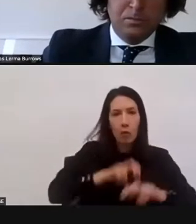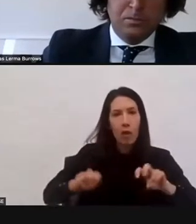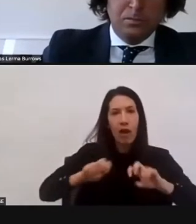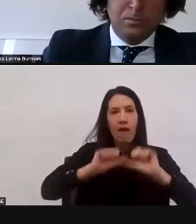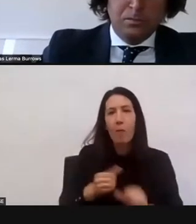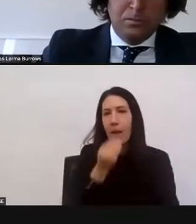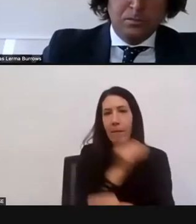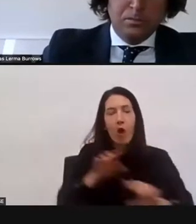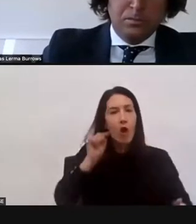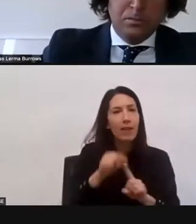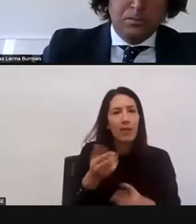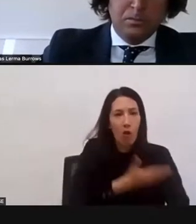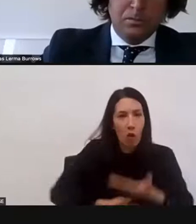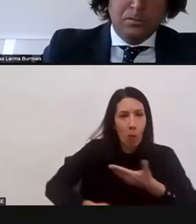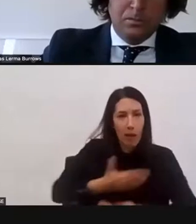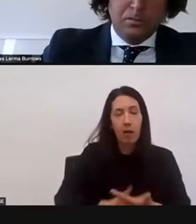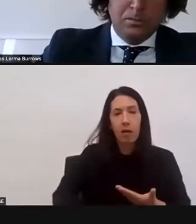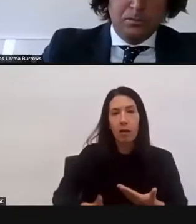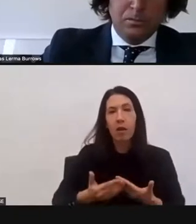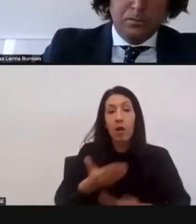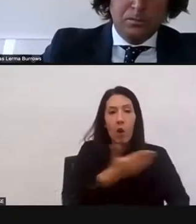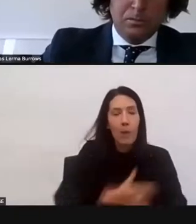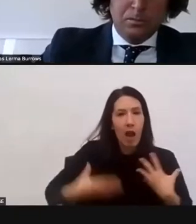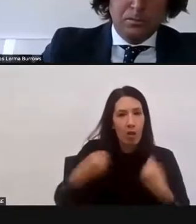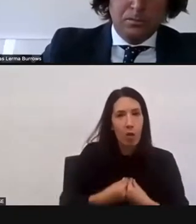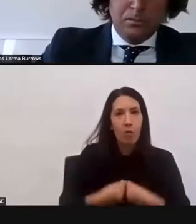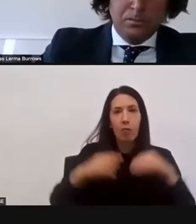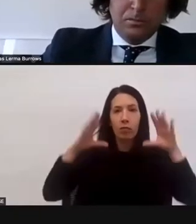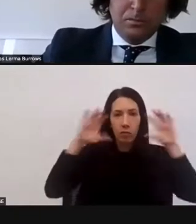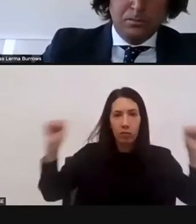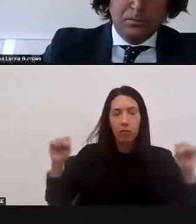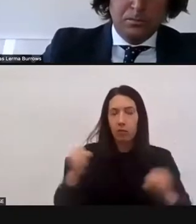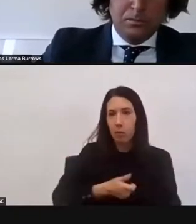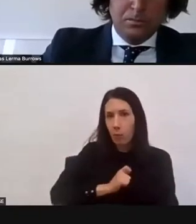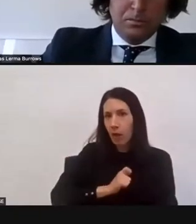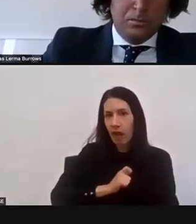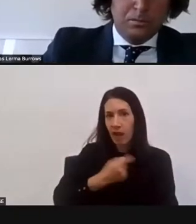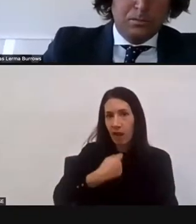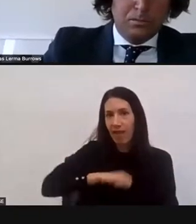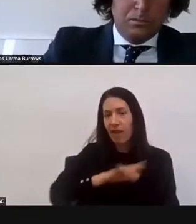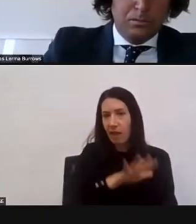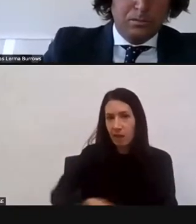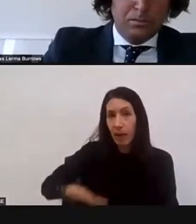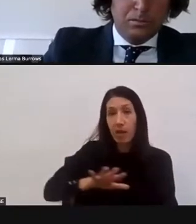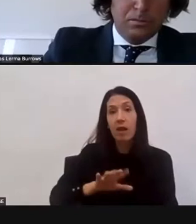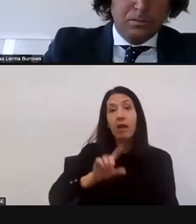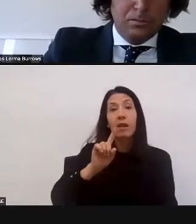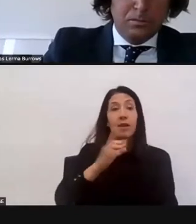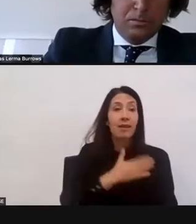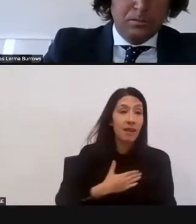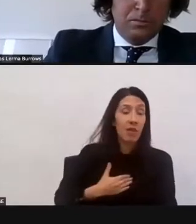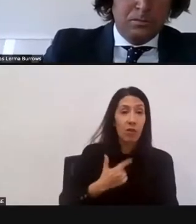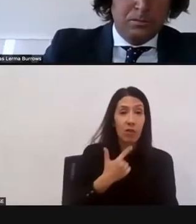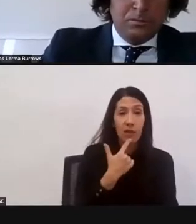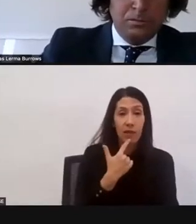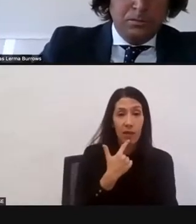De cooperar por un lado con las fuerzas y cuerpos de seguridad del Estado y en este sentido creemos que